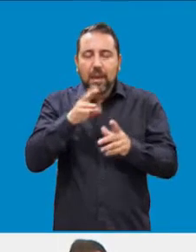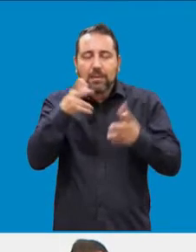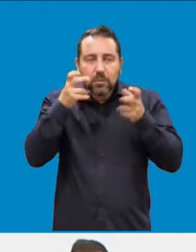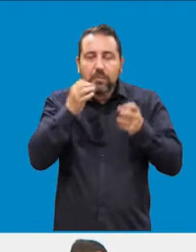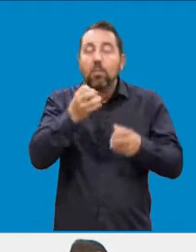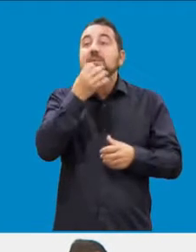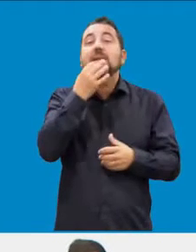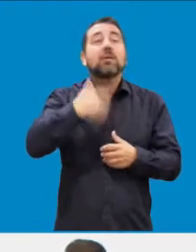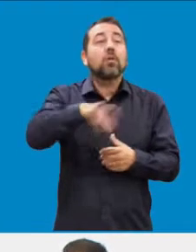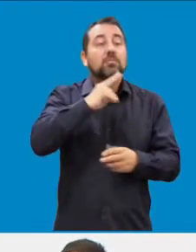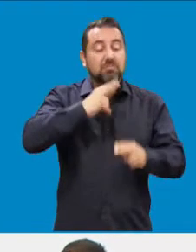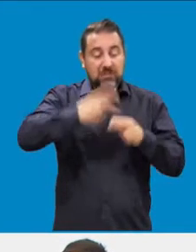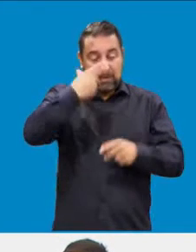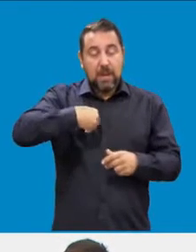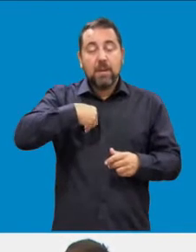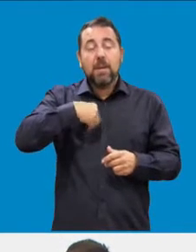Buenas tardes a todos.